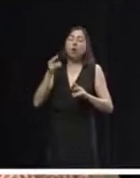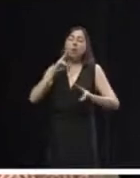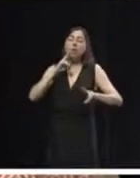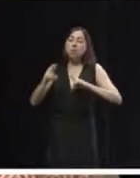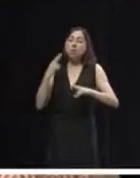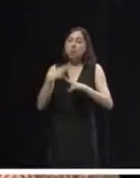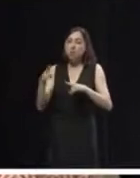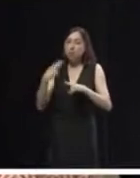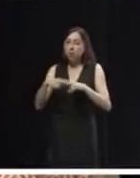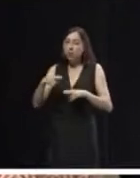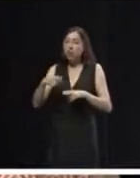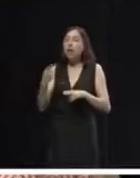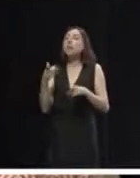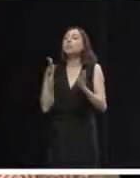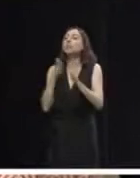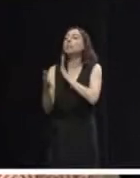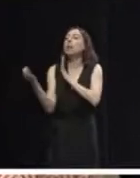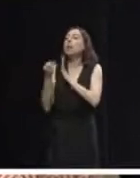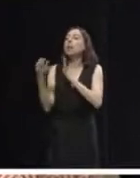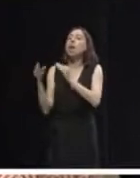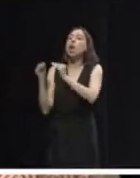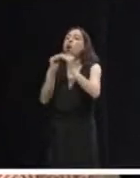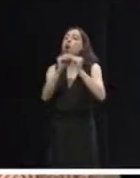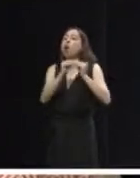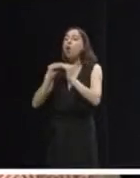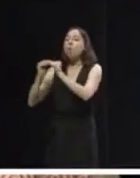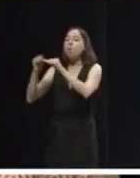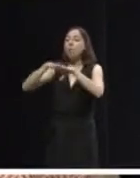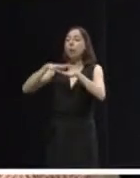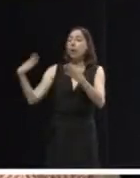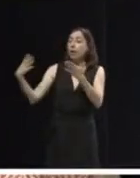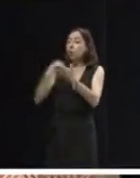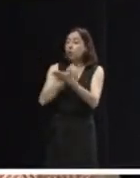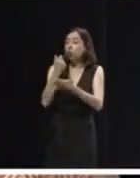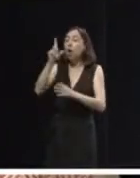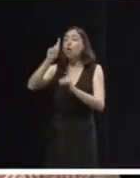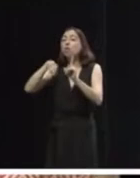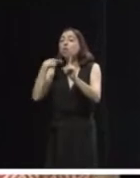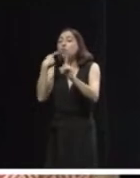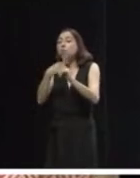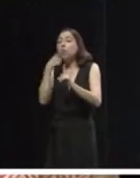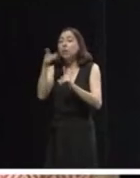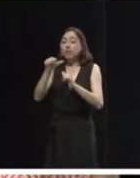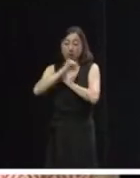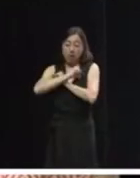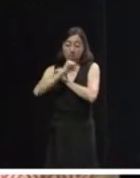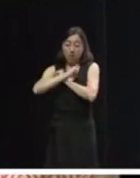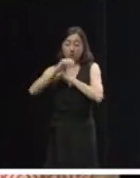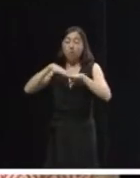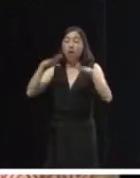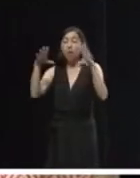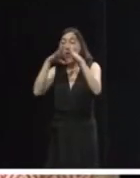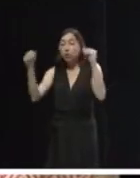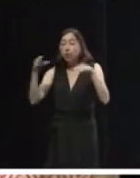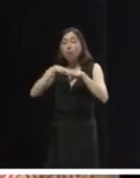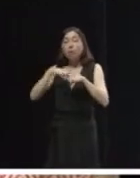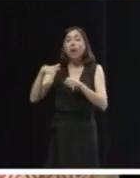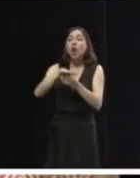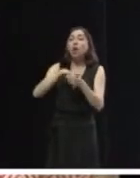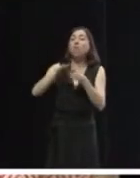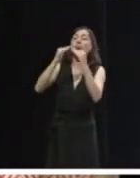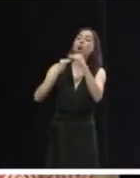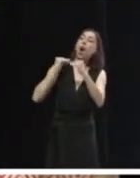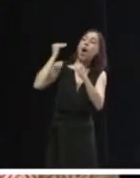que construir lo común para todos todo y sumar en ese sentido la esperanza para Andalucía, para los barrios hartos de Sevilla,